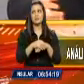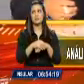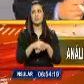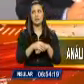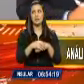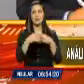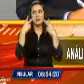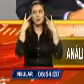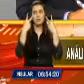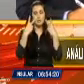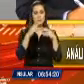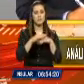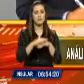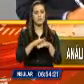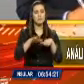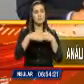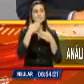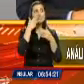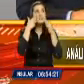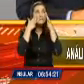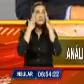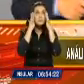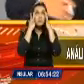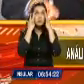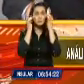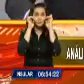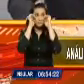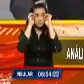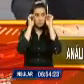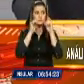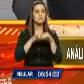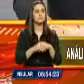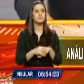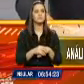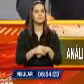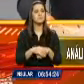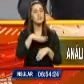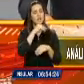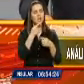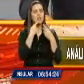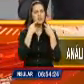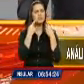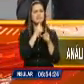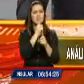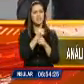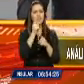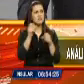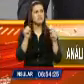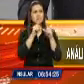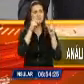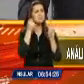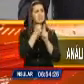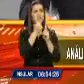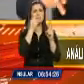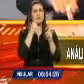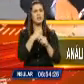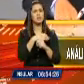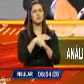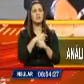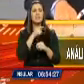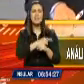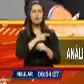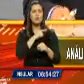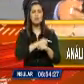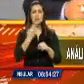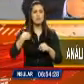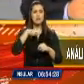Vemos en este instante cómo se seca las lágrimas que salen de sus ojos, y realmente esto debe llamar a la conciencia, no solamente en